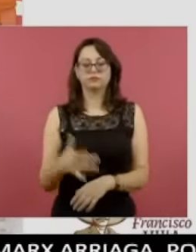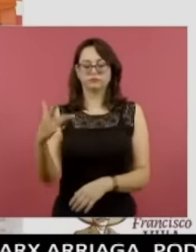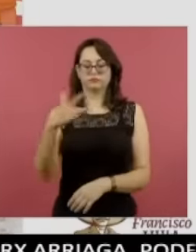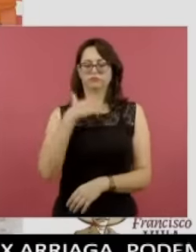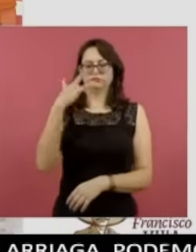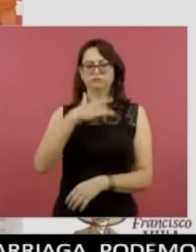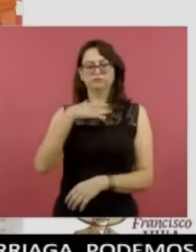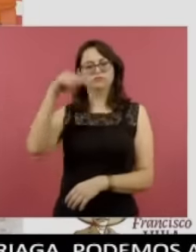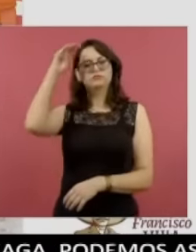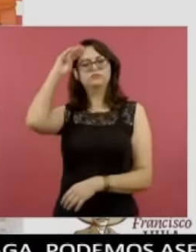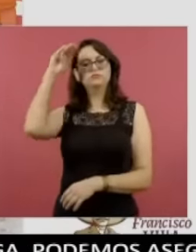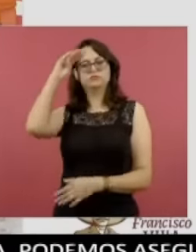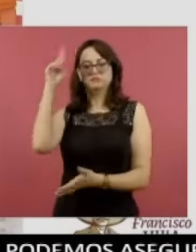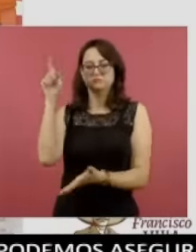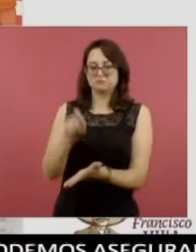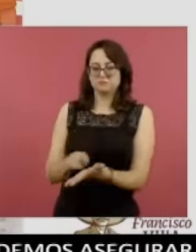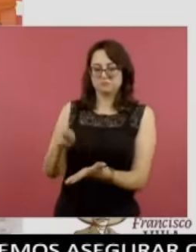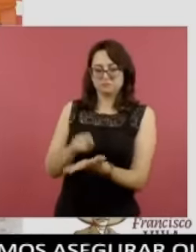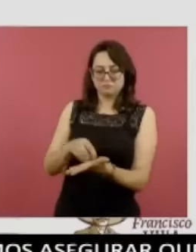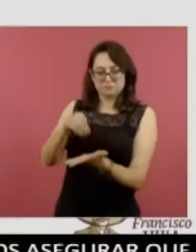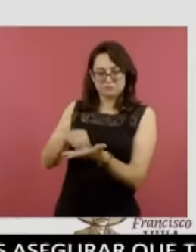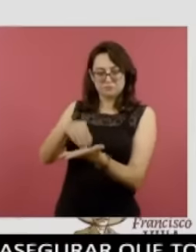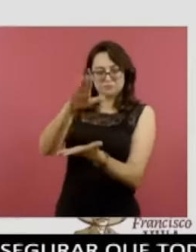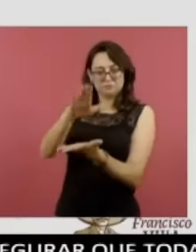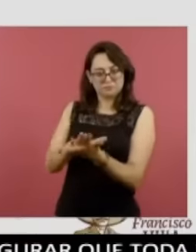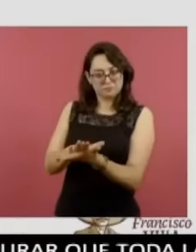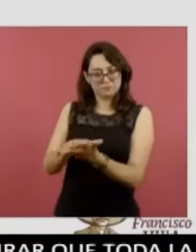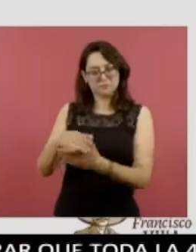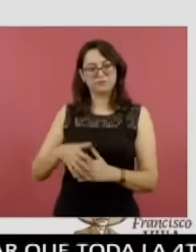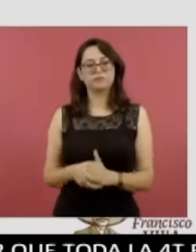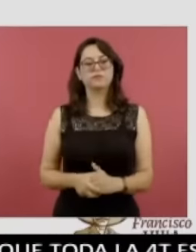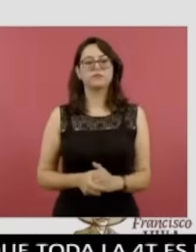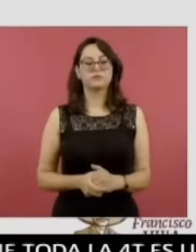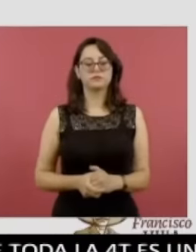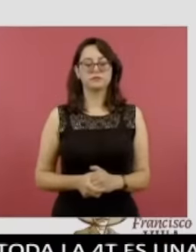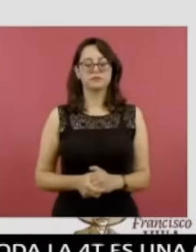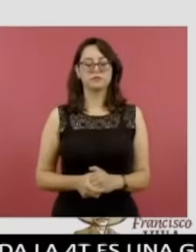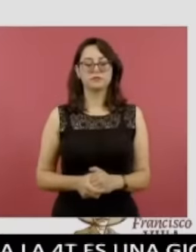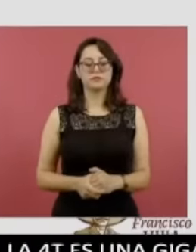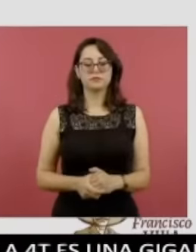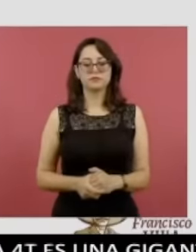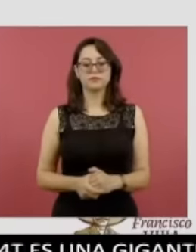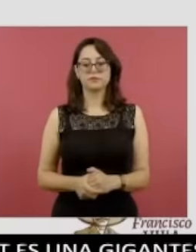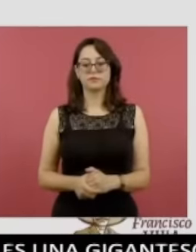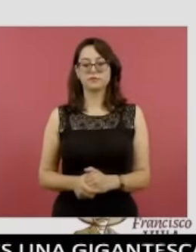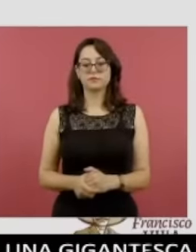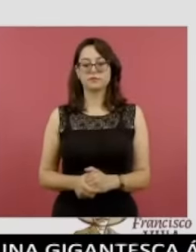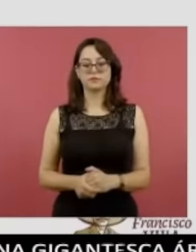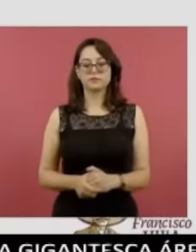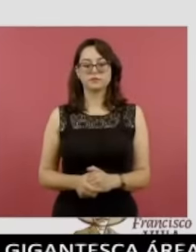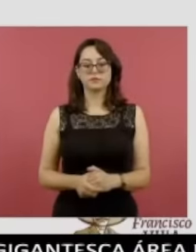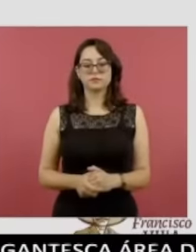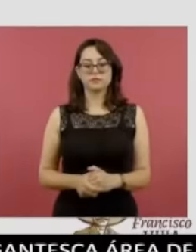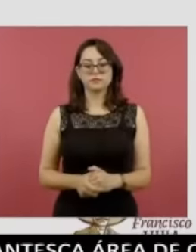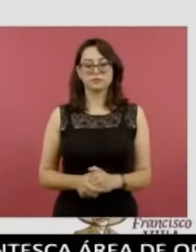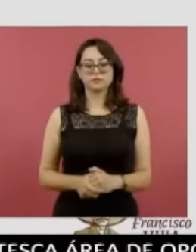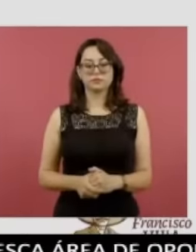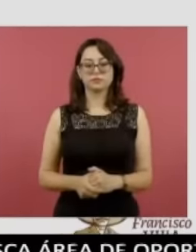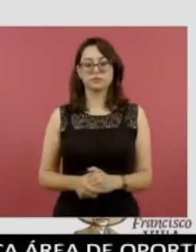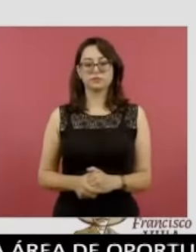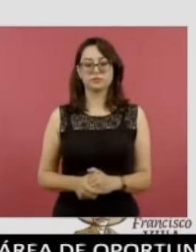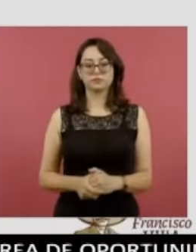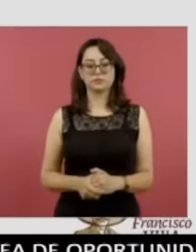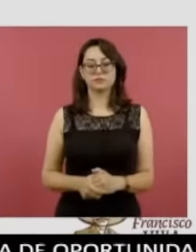invitó de manera abierta a los padres de familia a involucrarse en la educación de los infantes y pues dar lectura